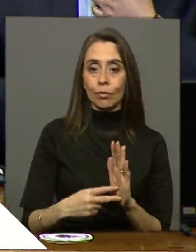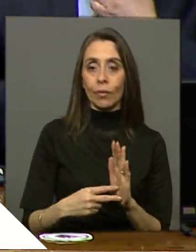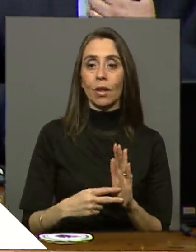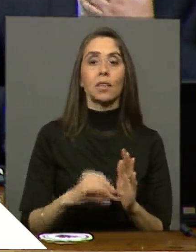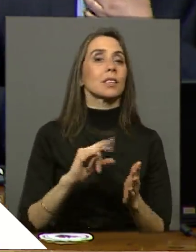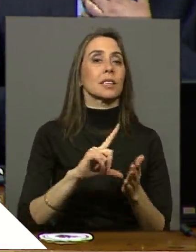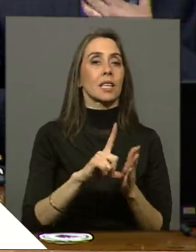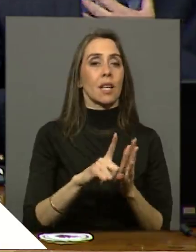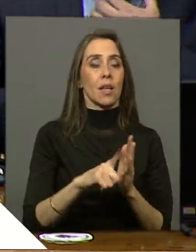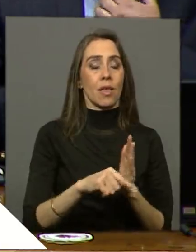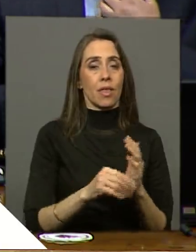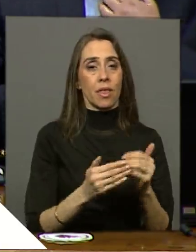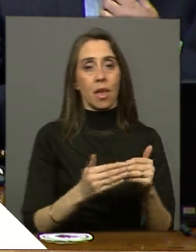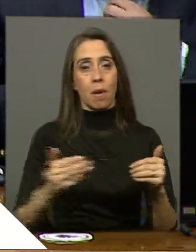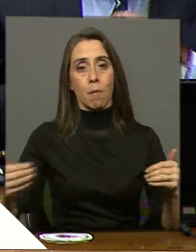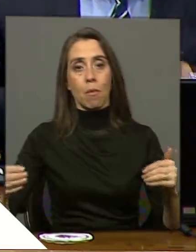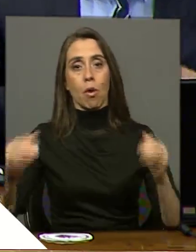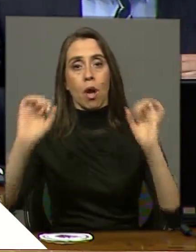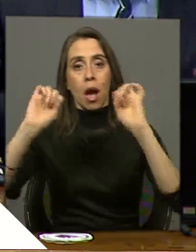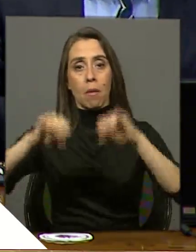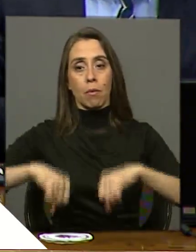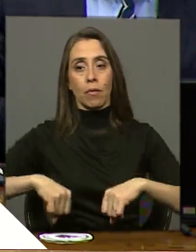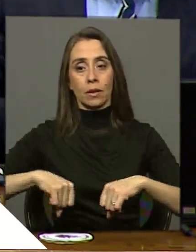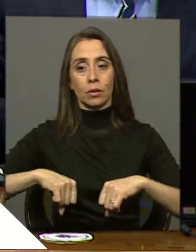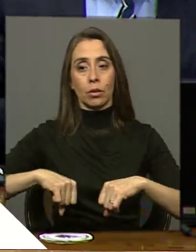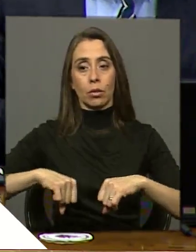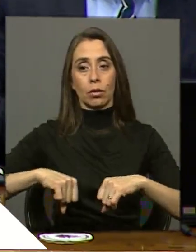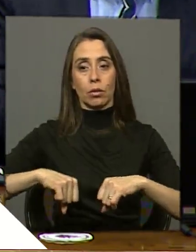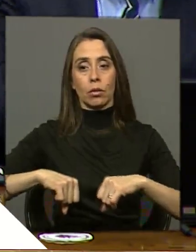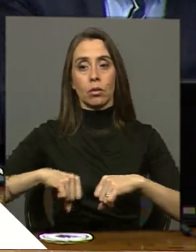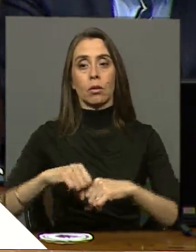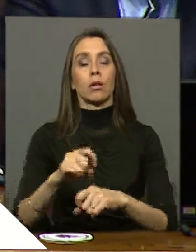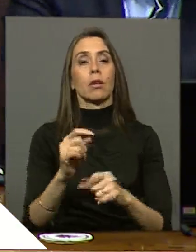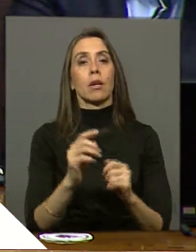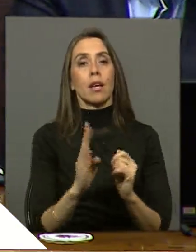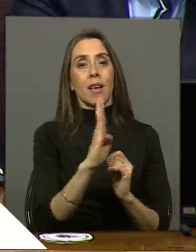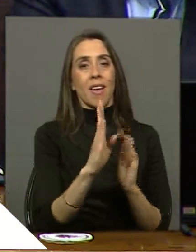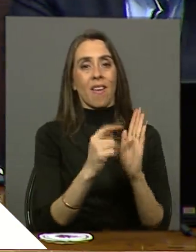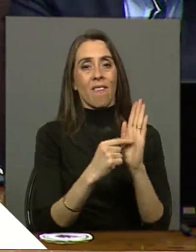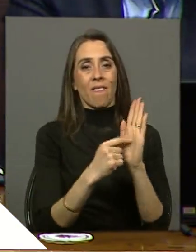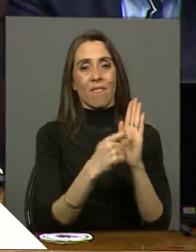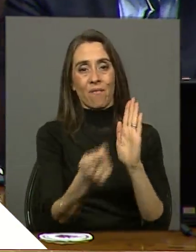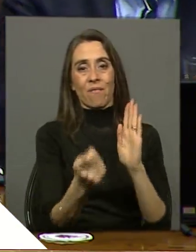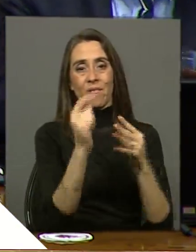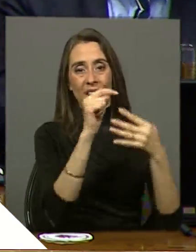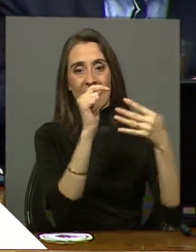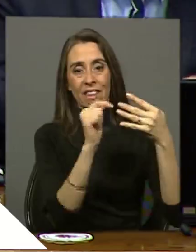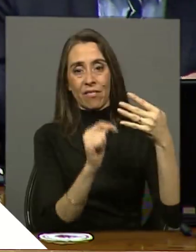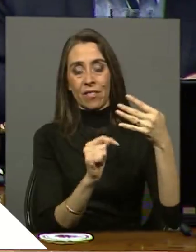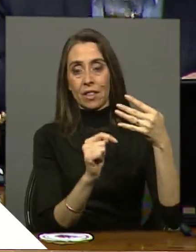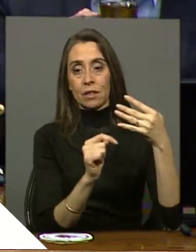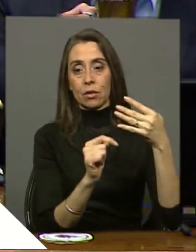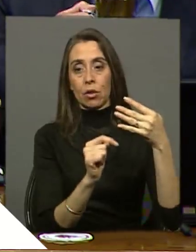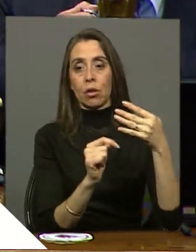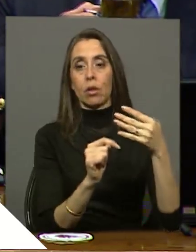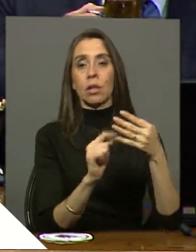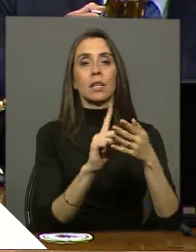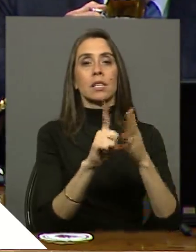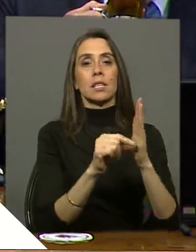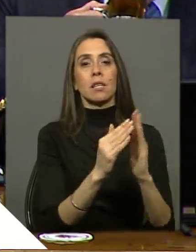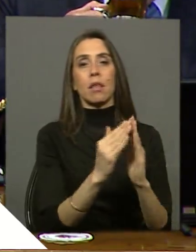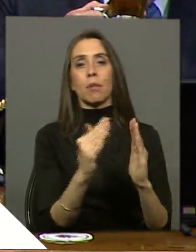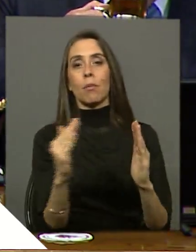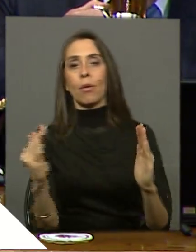demorásemos la aprobación de aquello, puede significar que los beneficios a los que acceden tengan una dificultad en el